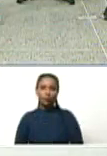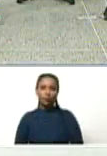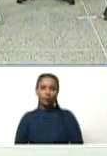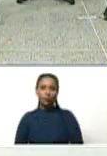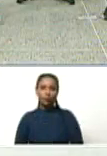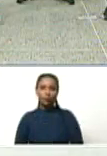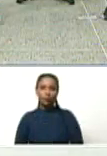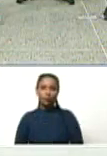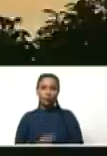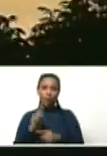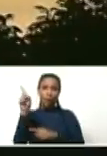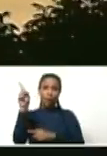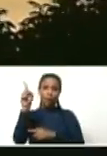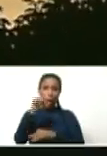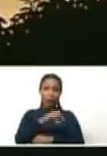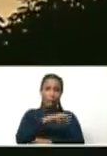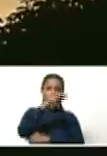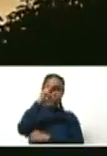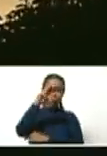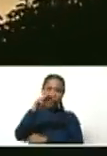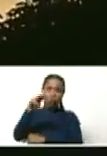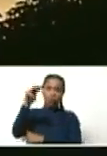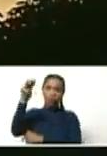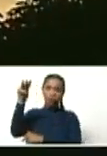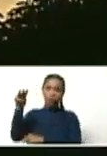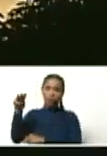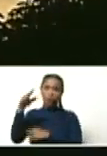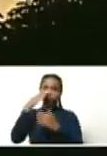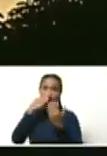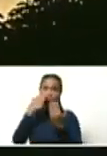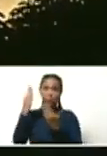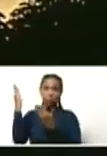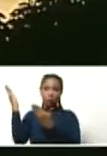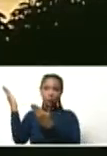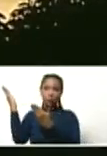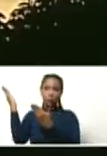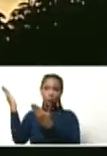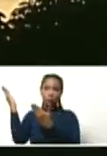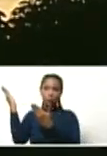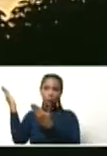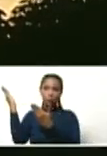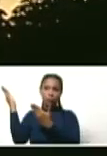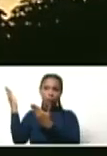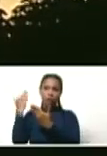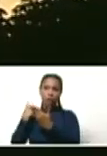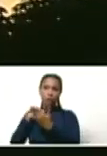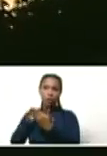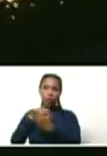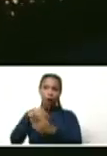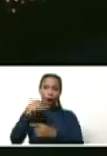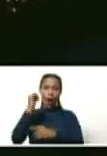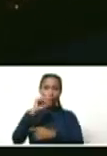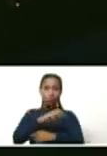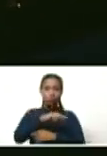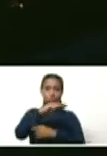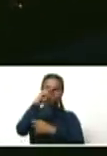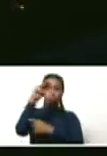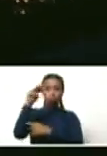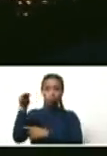allá entre las montañas, de montaña a montaña. Estamos en la loma de la zona central